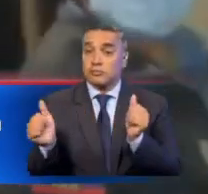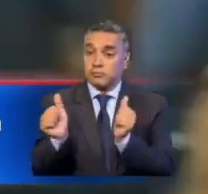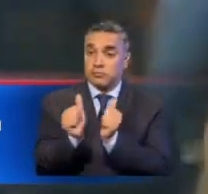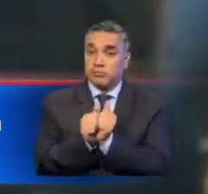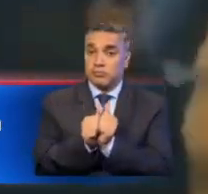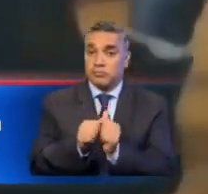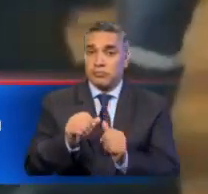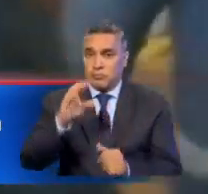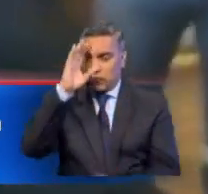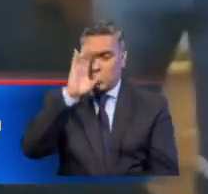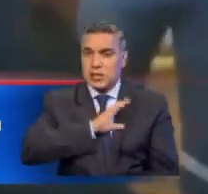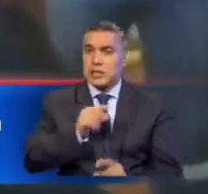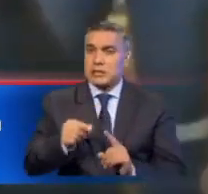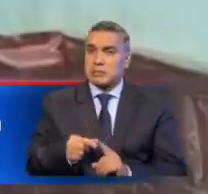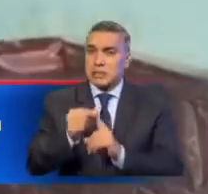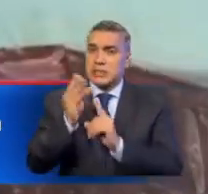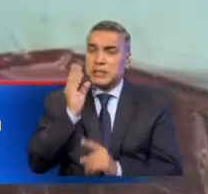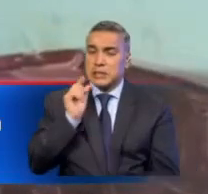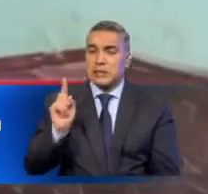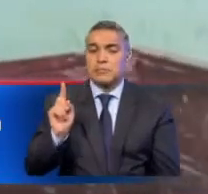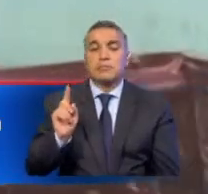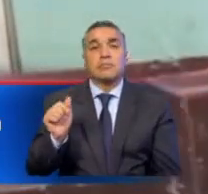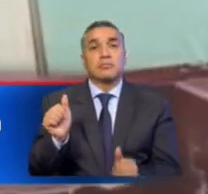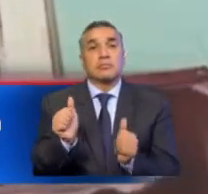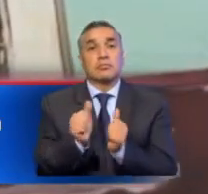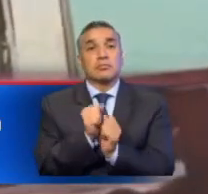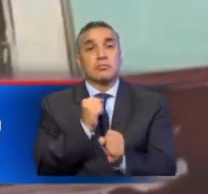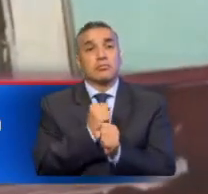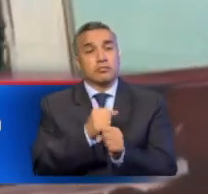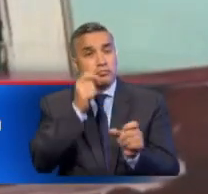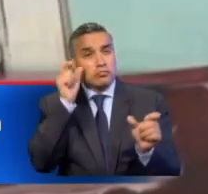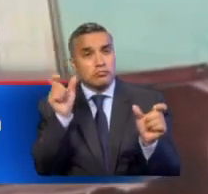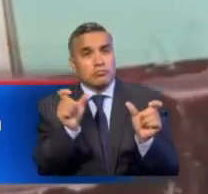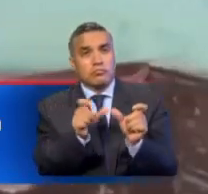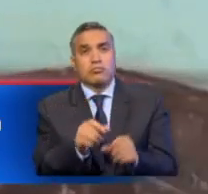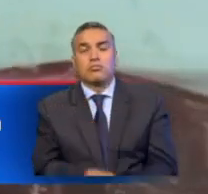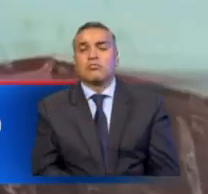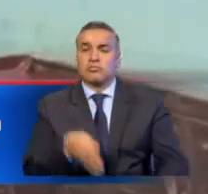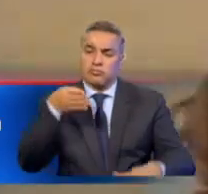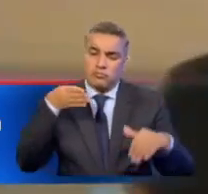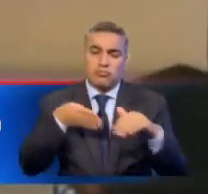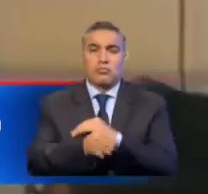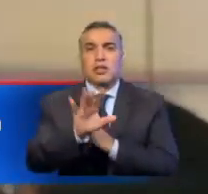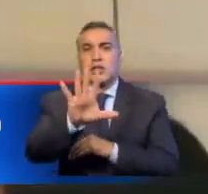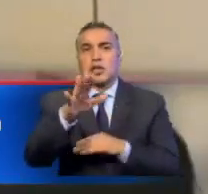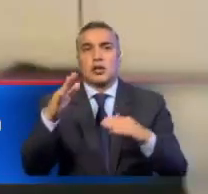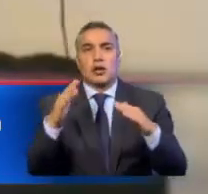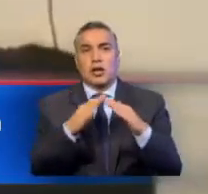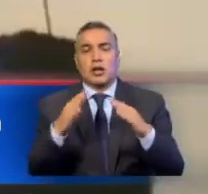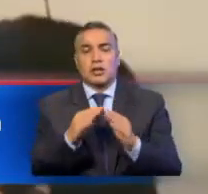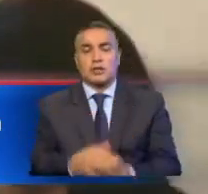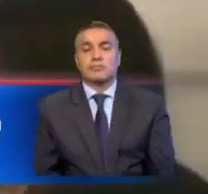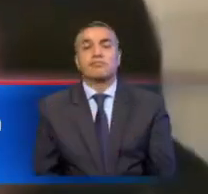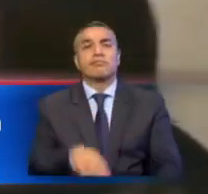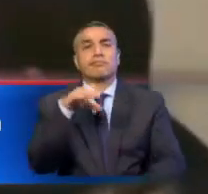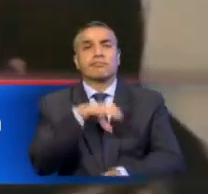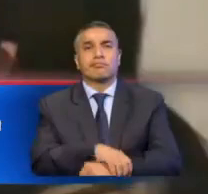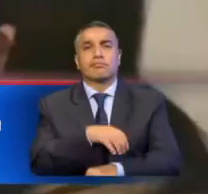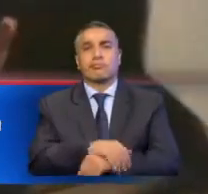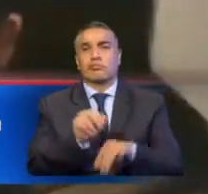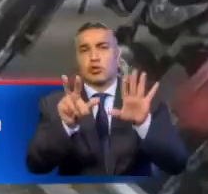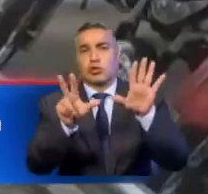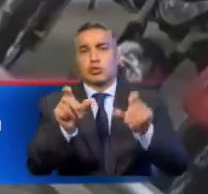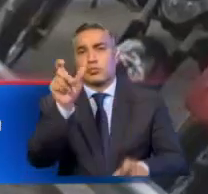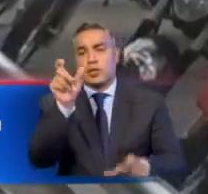efectivos de unidades tácticas de la policía y en coordinación con la fiscalía, allanaron 5 domicilios y capturaron a